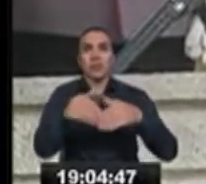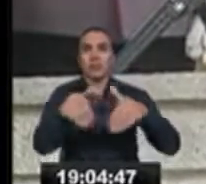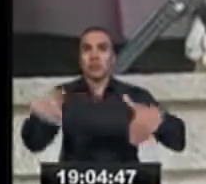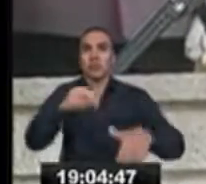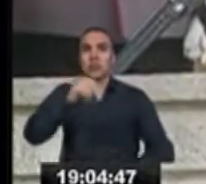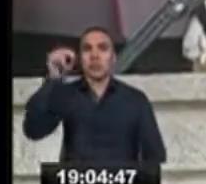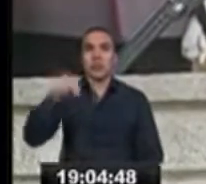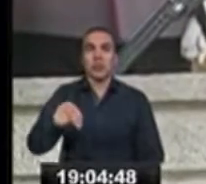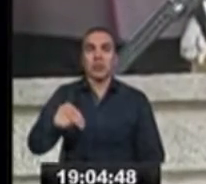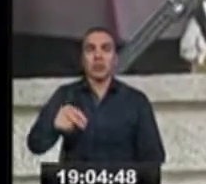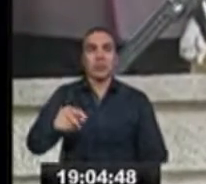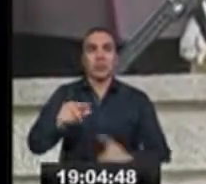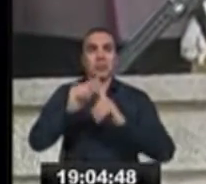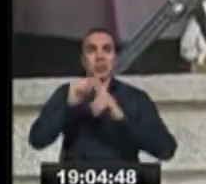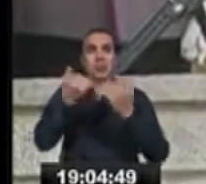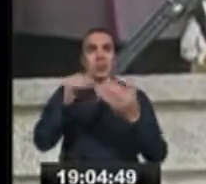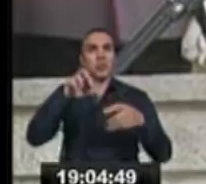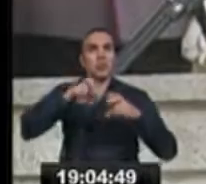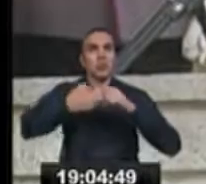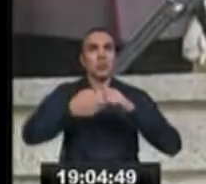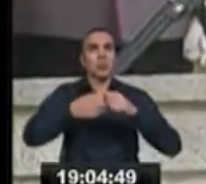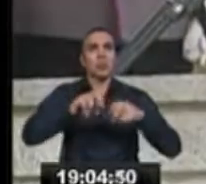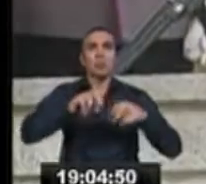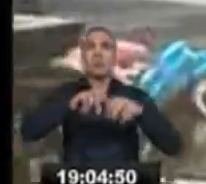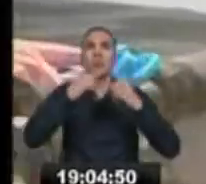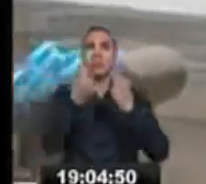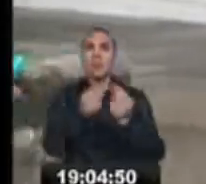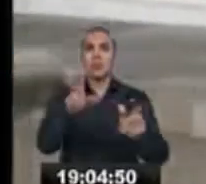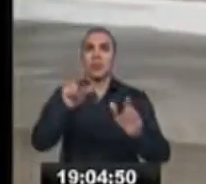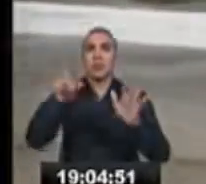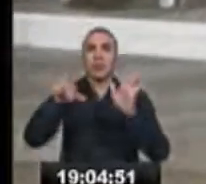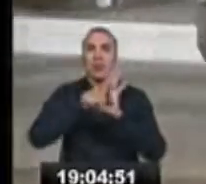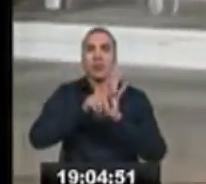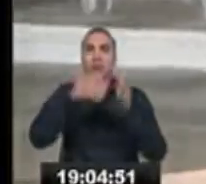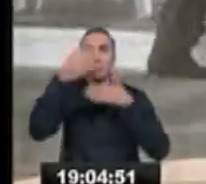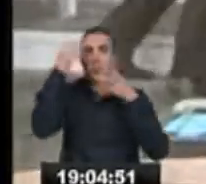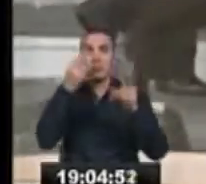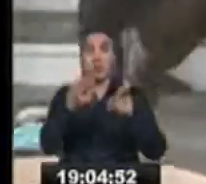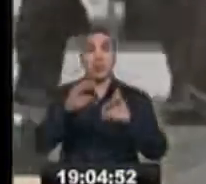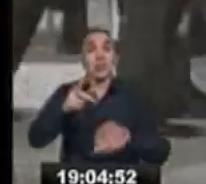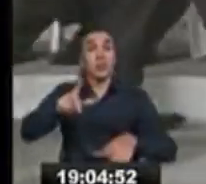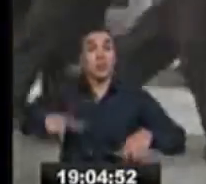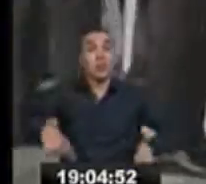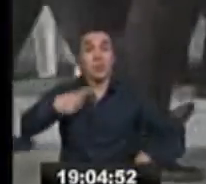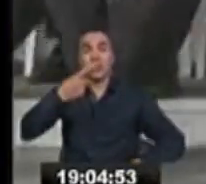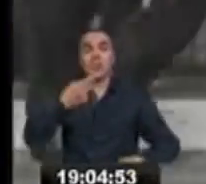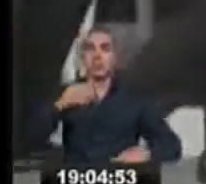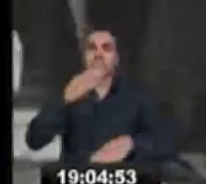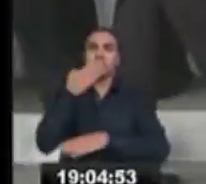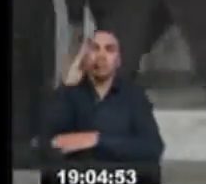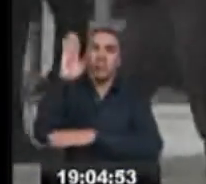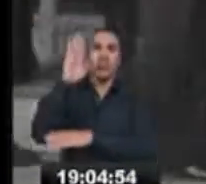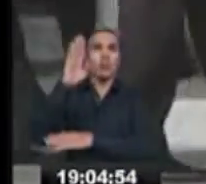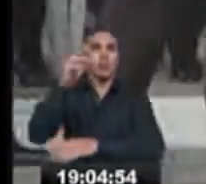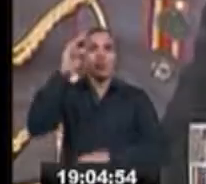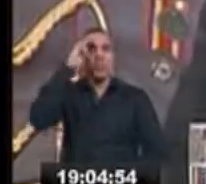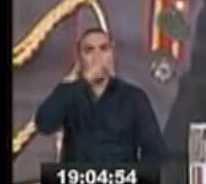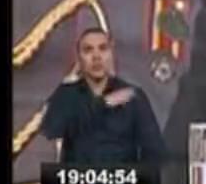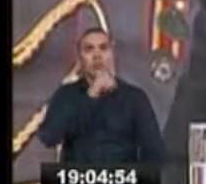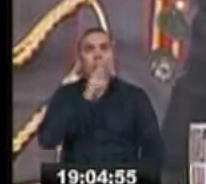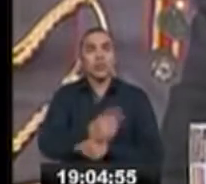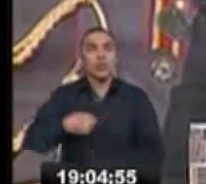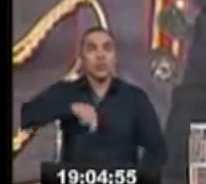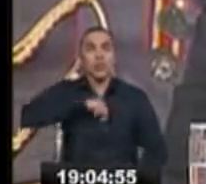norte, amenazada por la actuación de grupos armados ilegales. De su lado, el presidente Lenín Moreno reafirmó su compromiso con las Fuerzas Armadas.